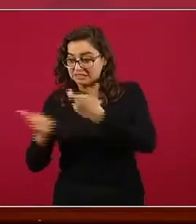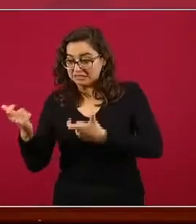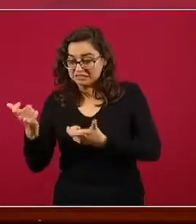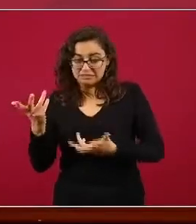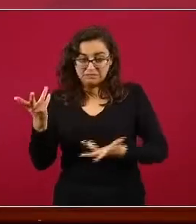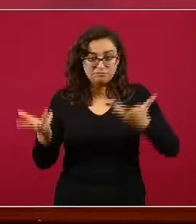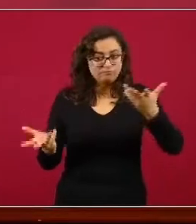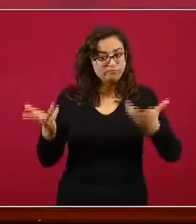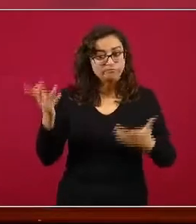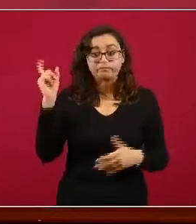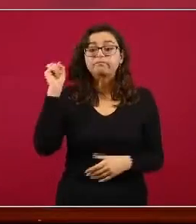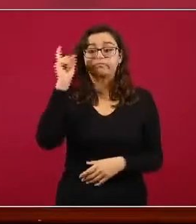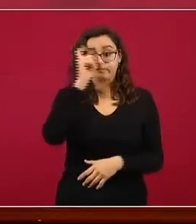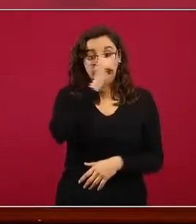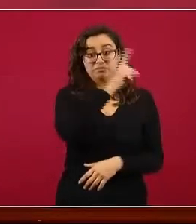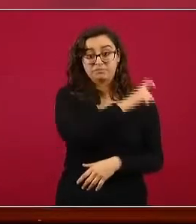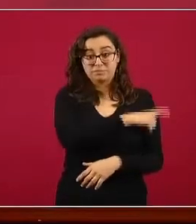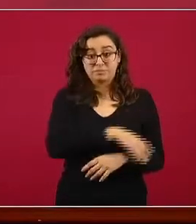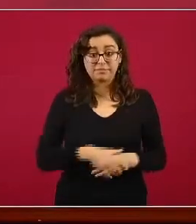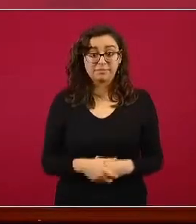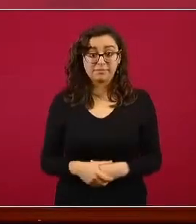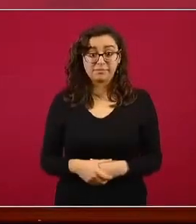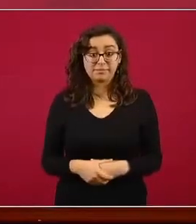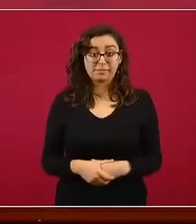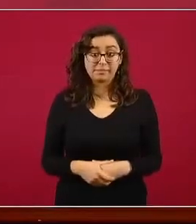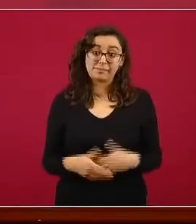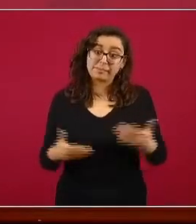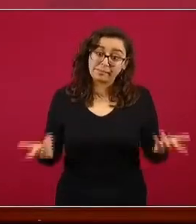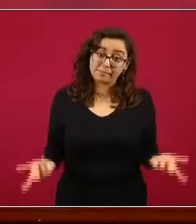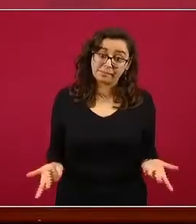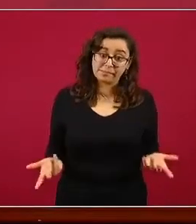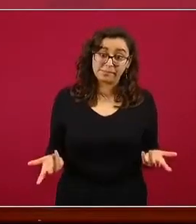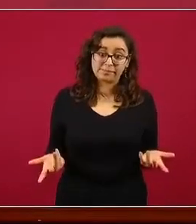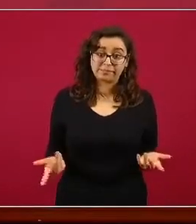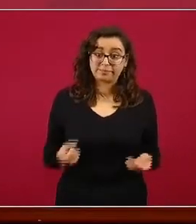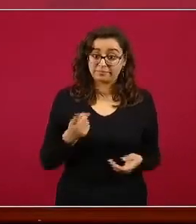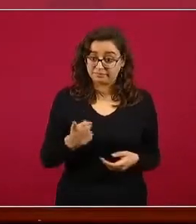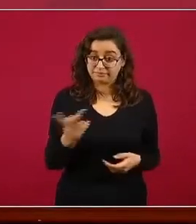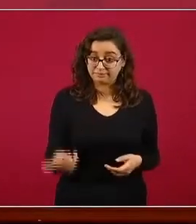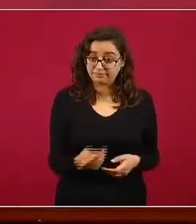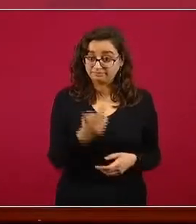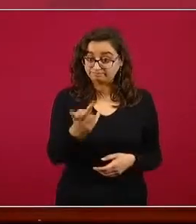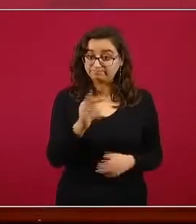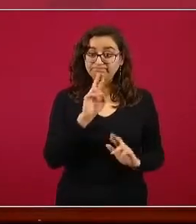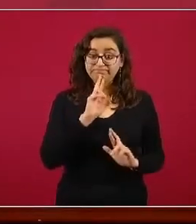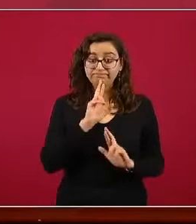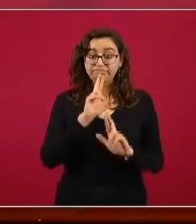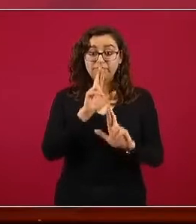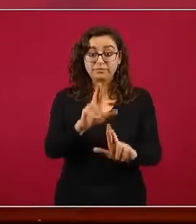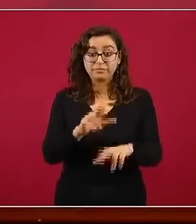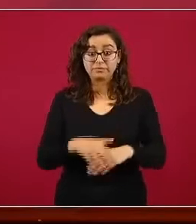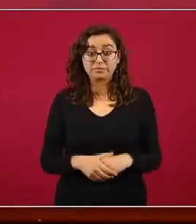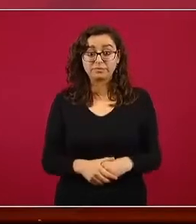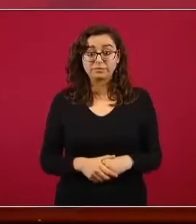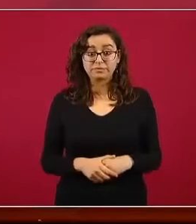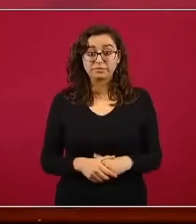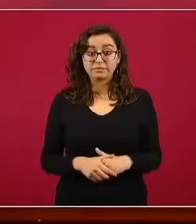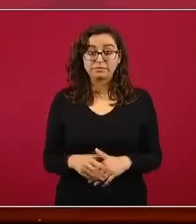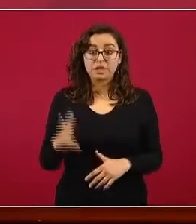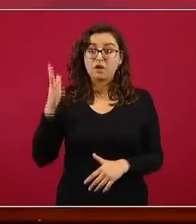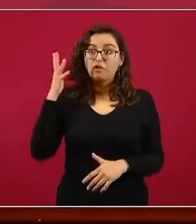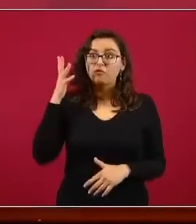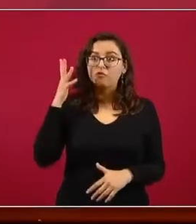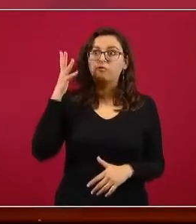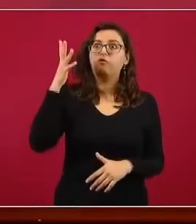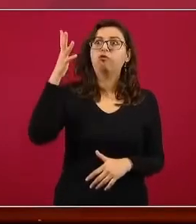bienestar social. En resumen, para la pregunta que usted nos hace, que es muy pertinente, no la veamos en futuro.